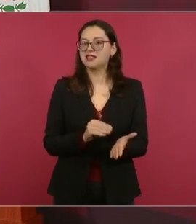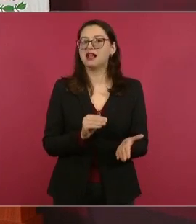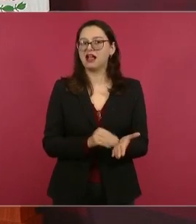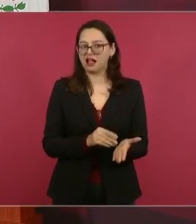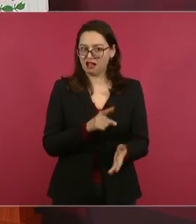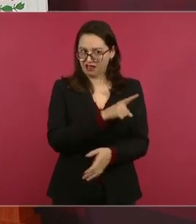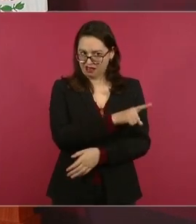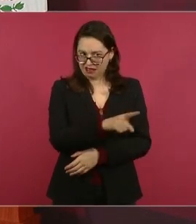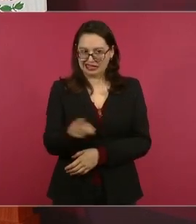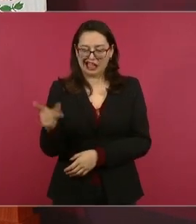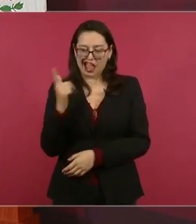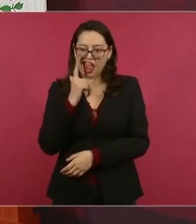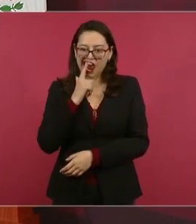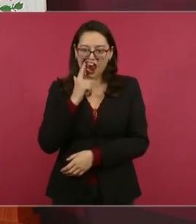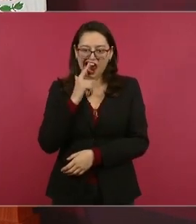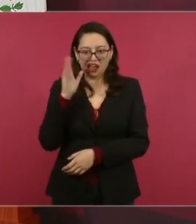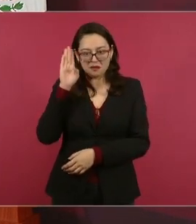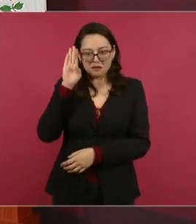de